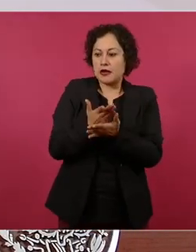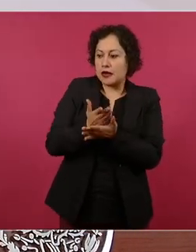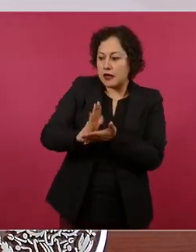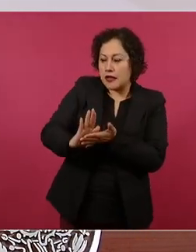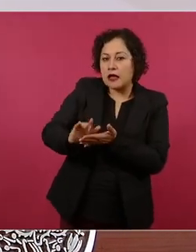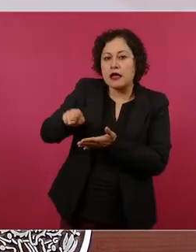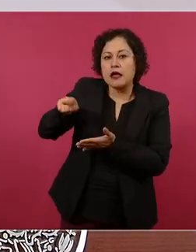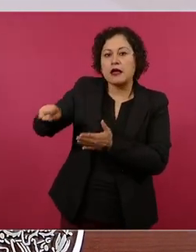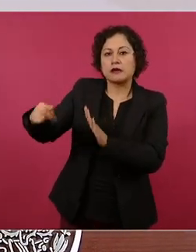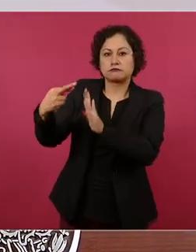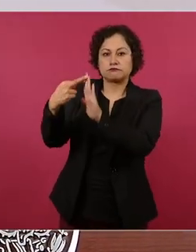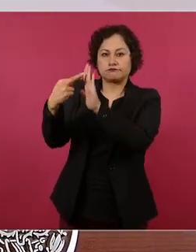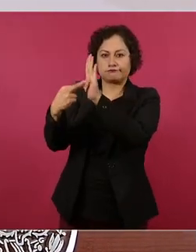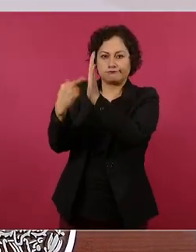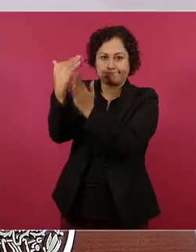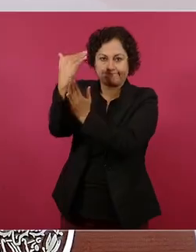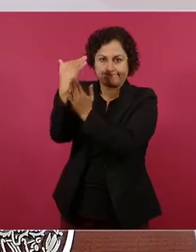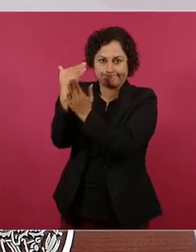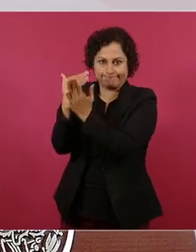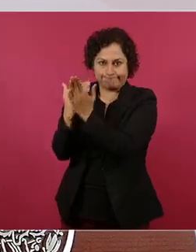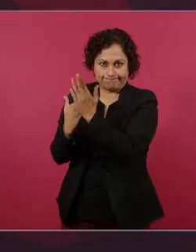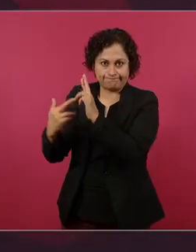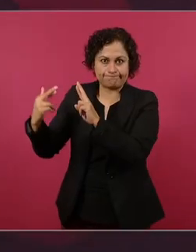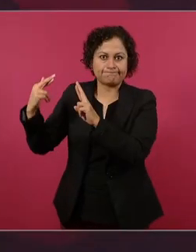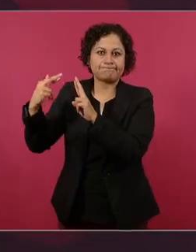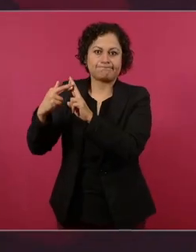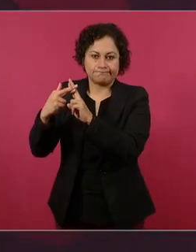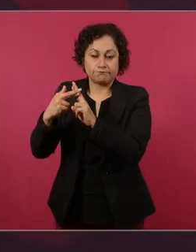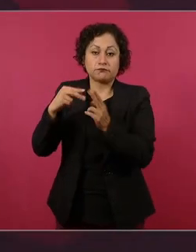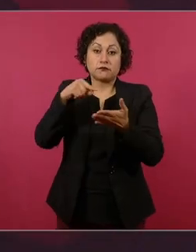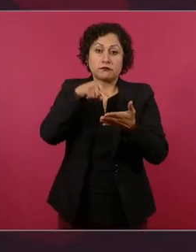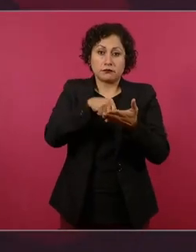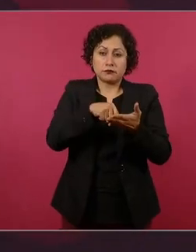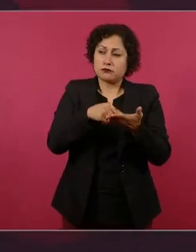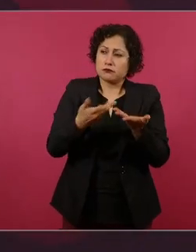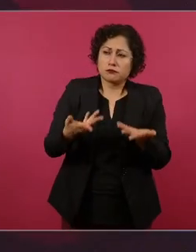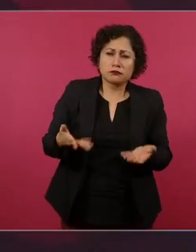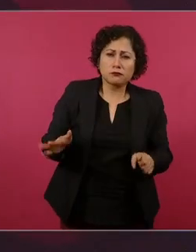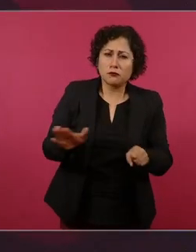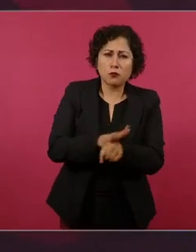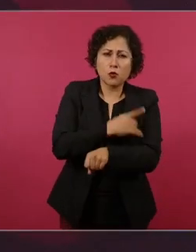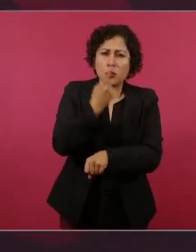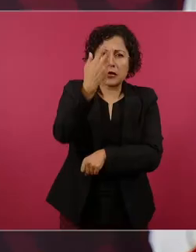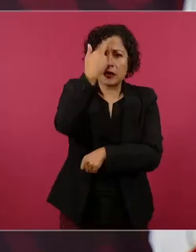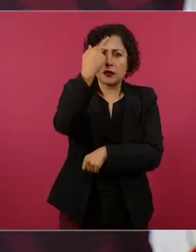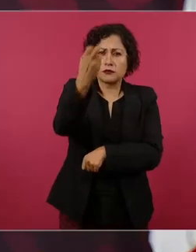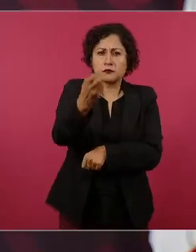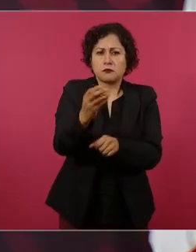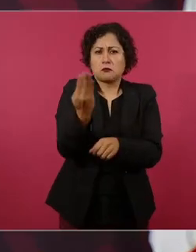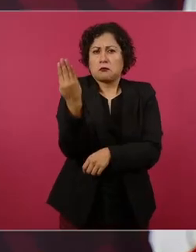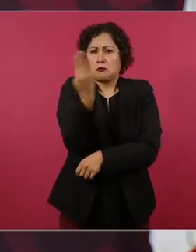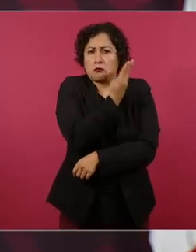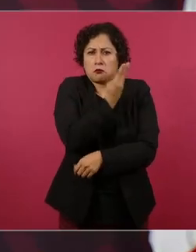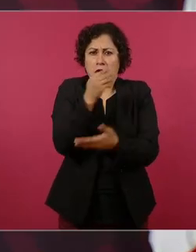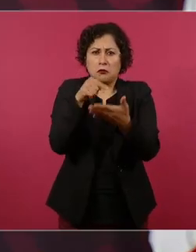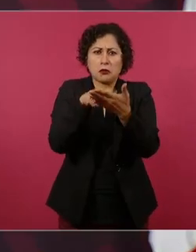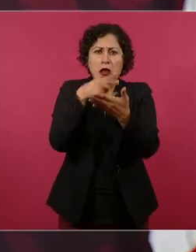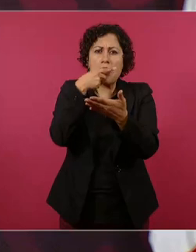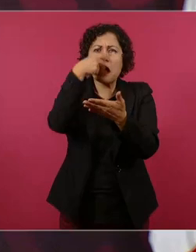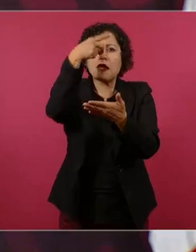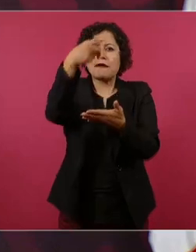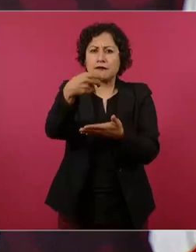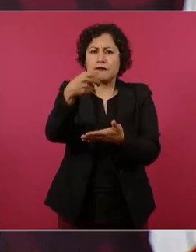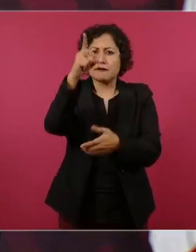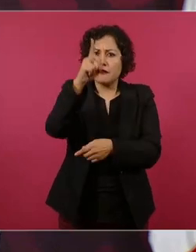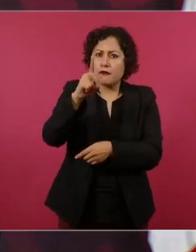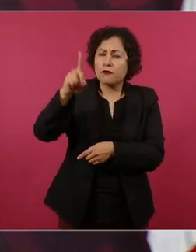el principio bíblico de que a Dios lo que es de Dios y al César lo que es del César, y se lleva a cabo una gran